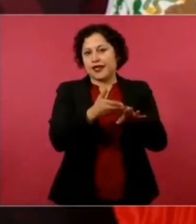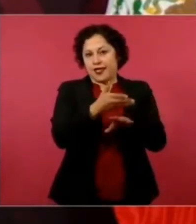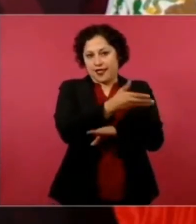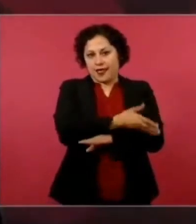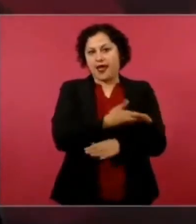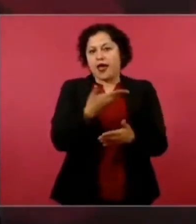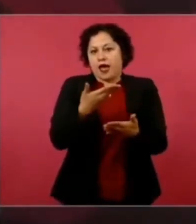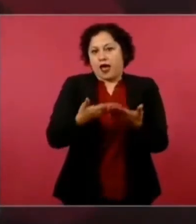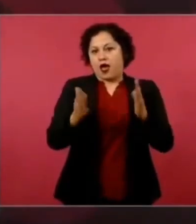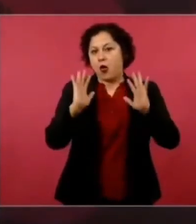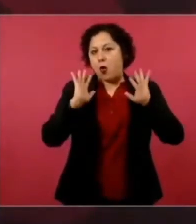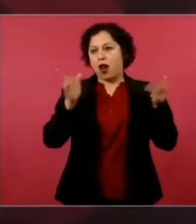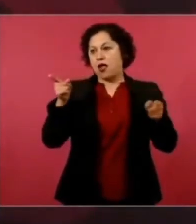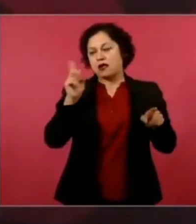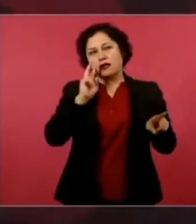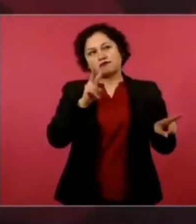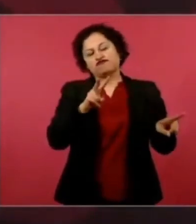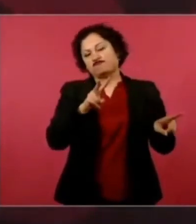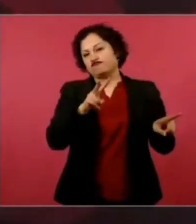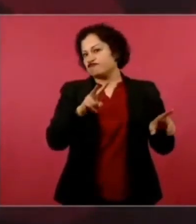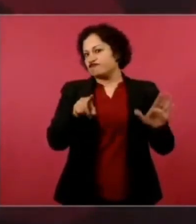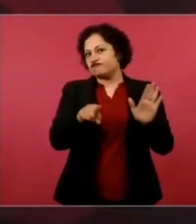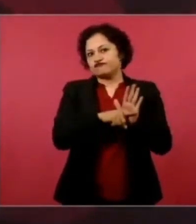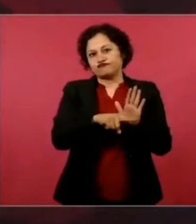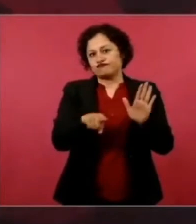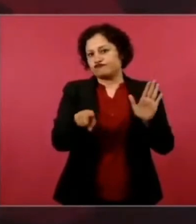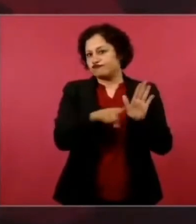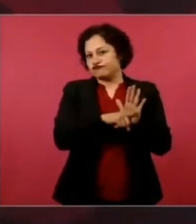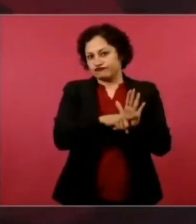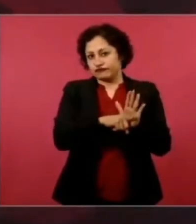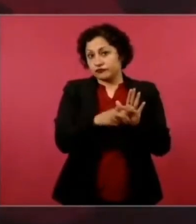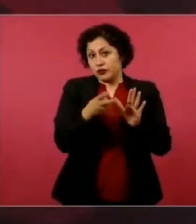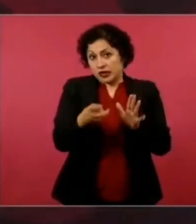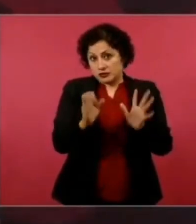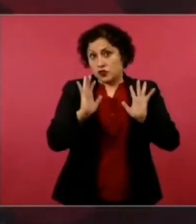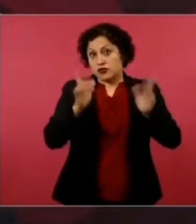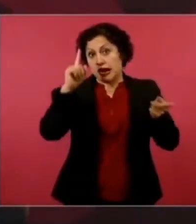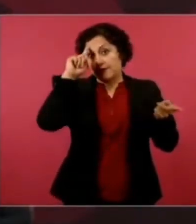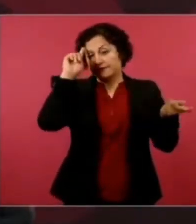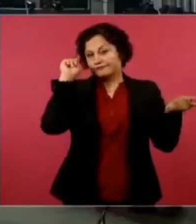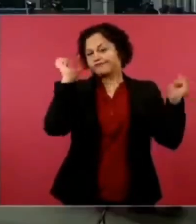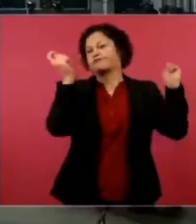Entonces, en eso también hemos avanzado mucho. Y